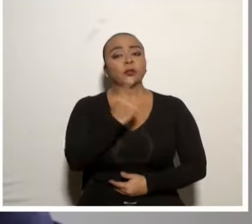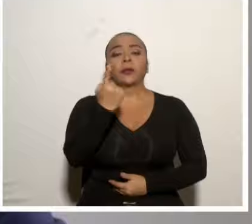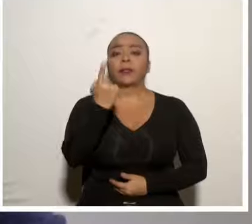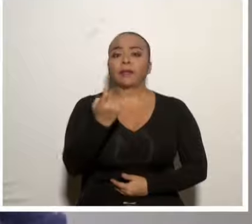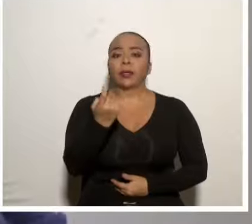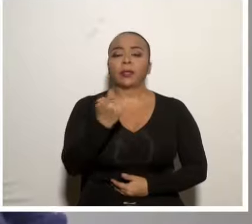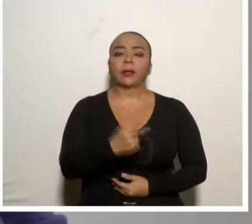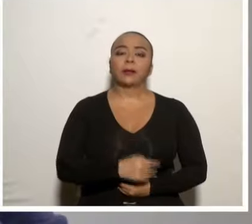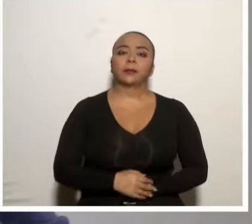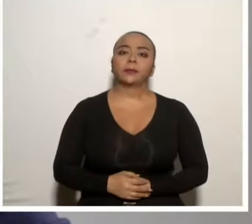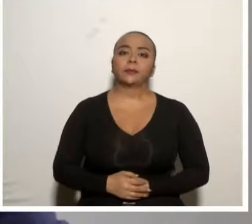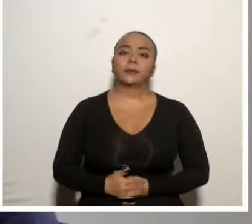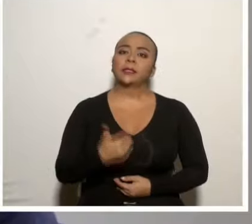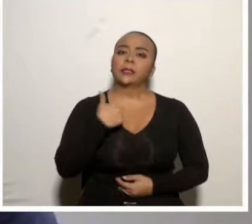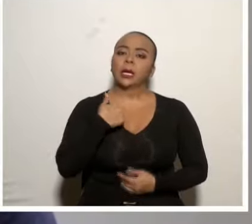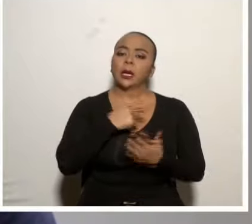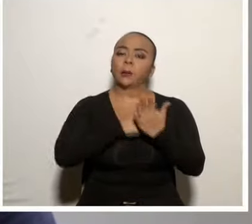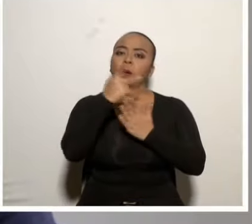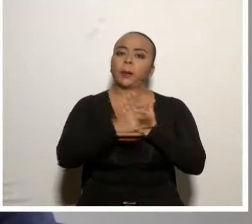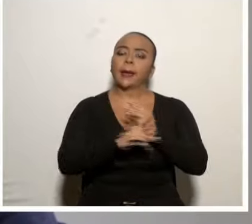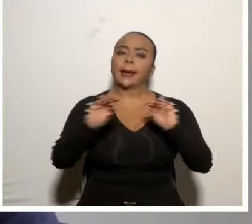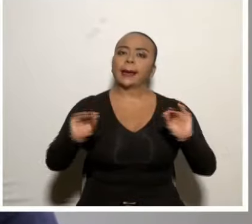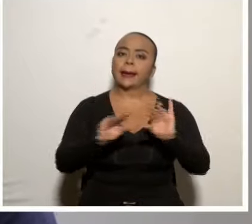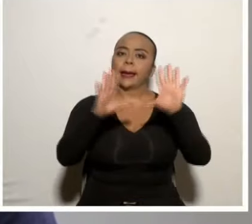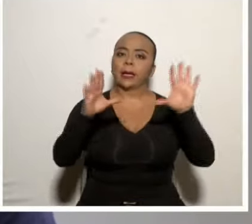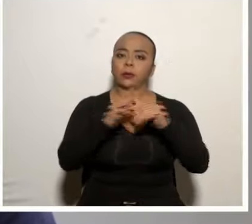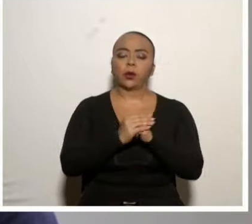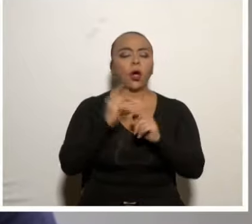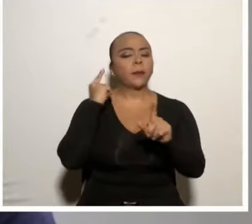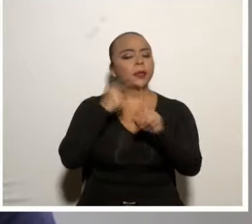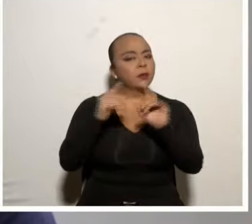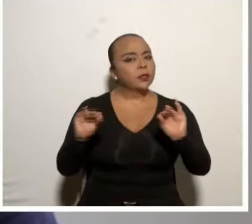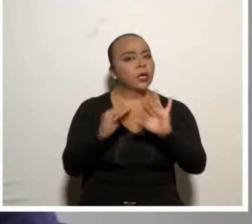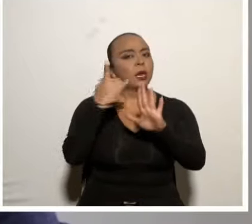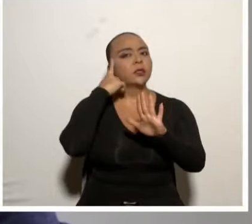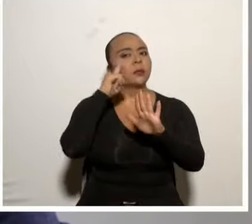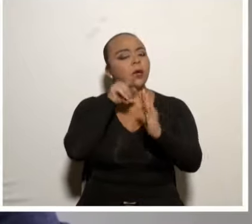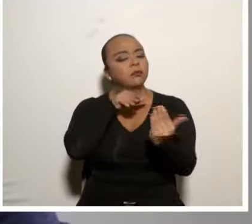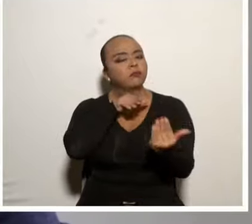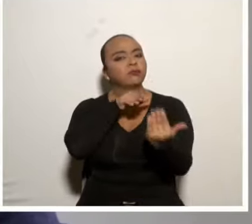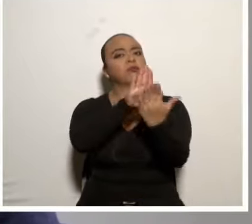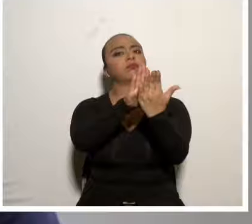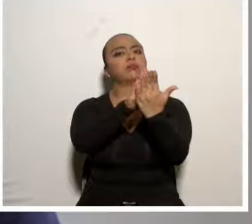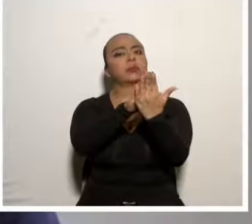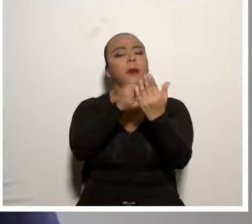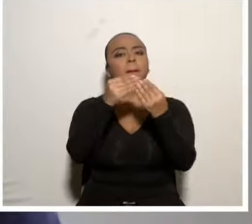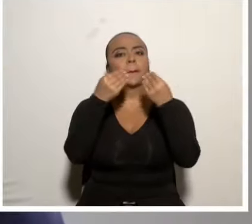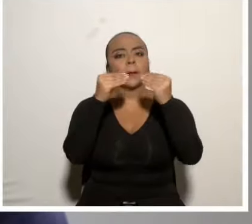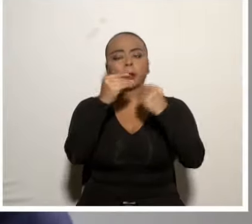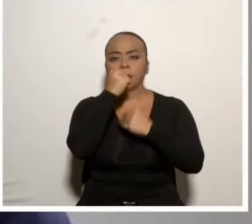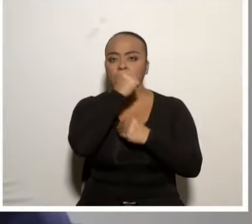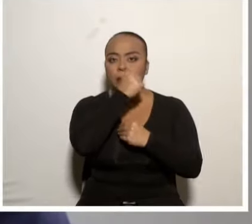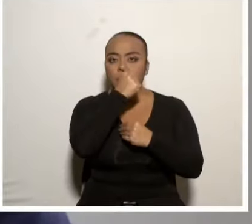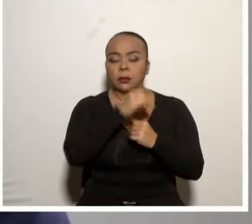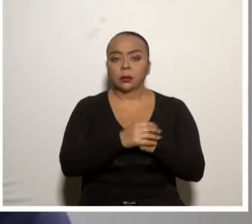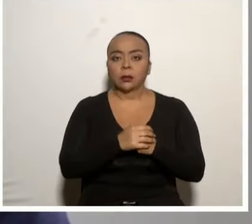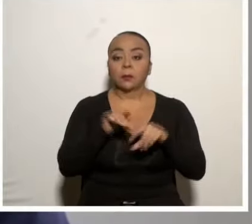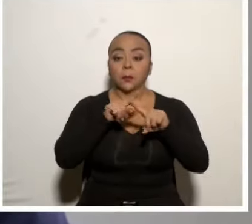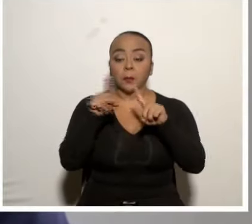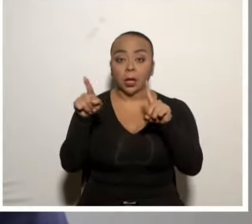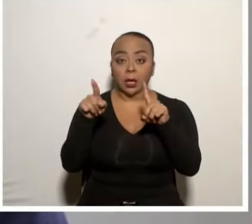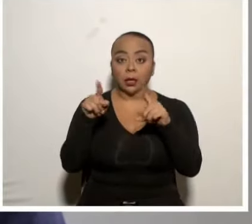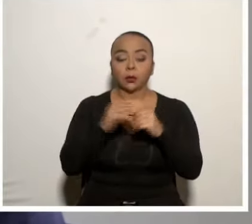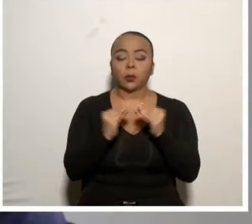falta tener un programa claro, objetivos claros para enfrentar el narcotráfico. Pero sobre